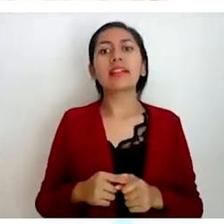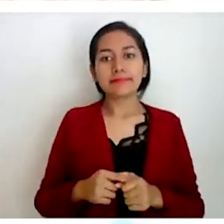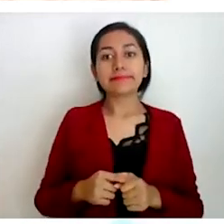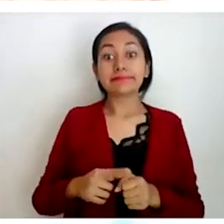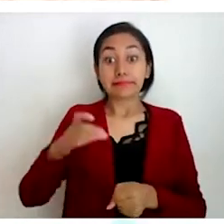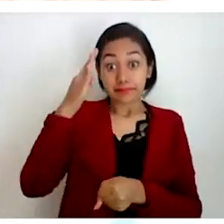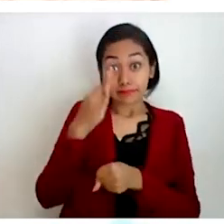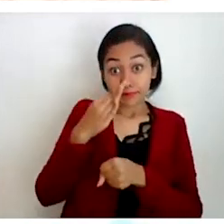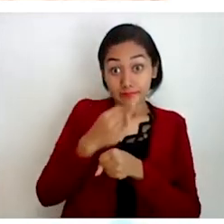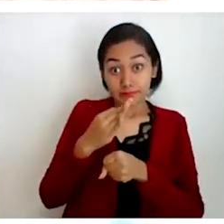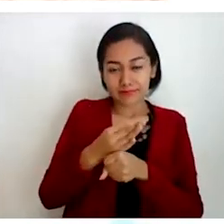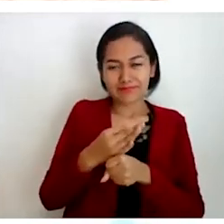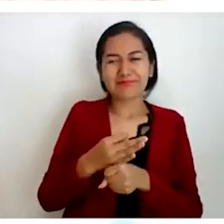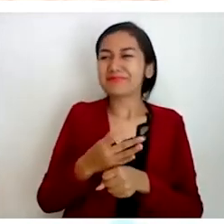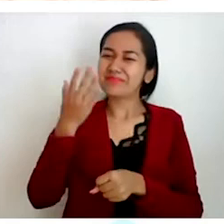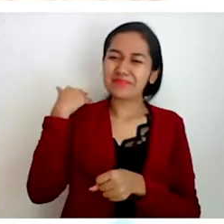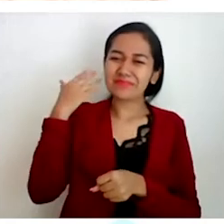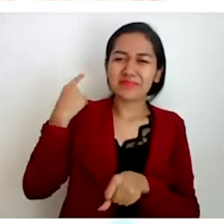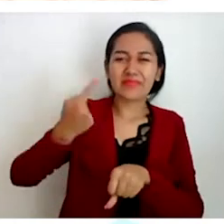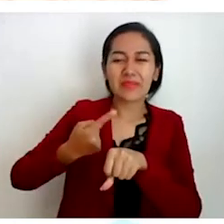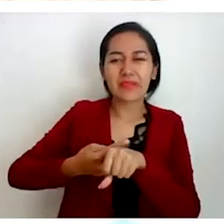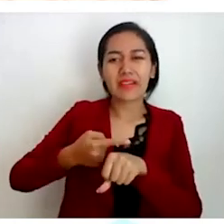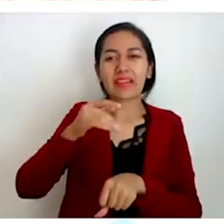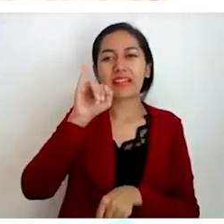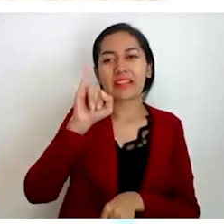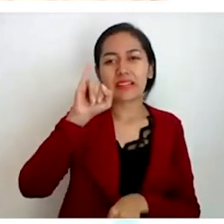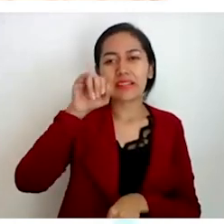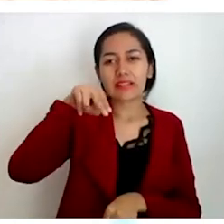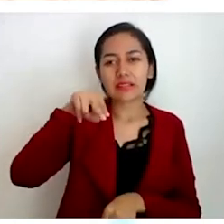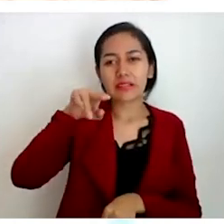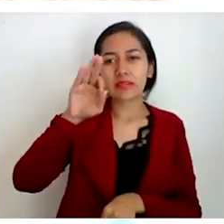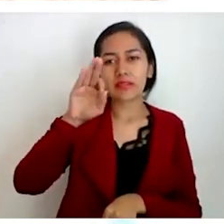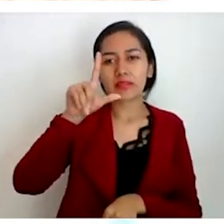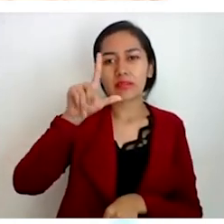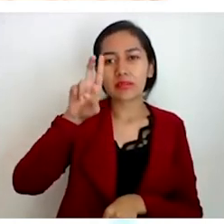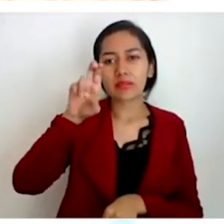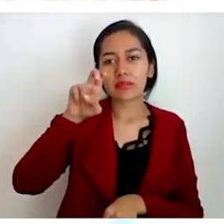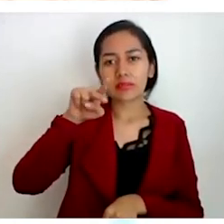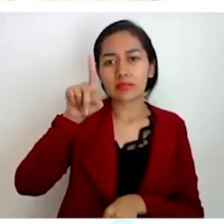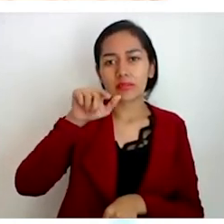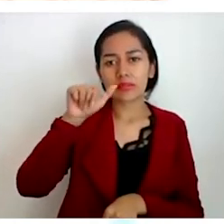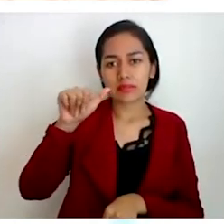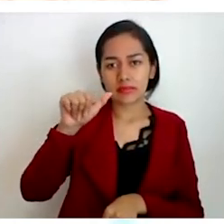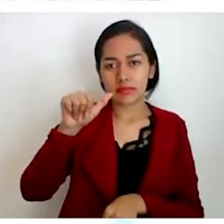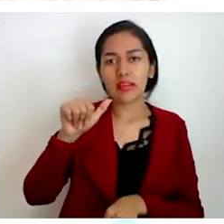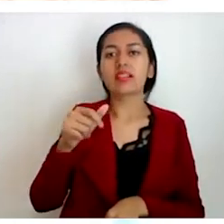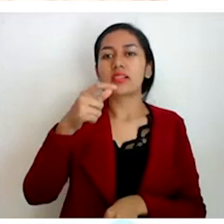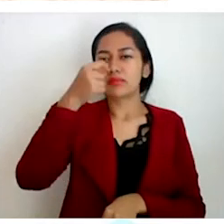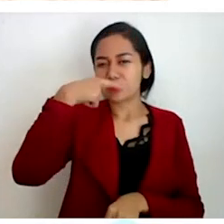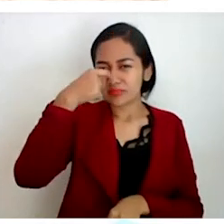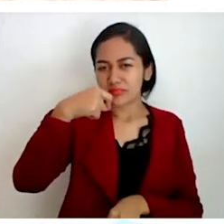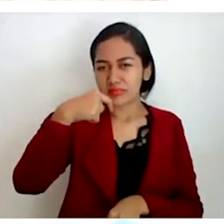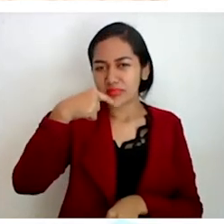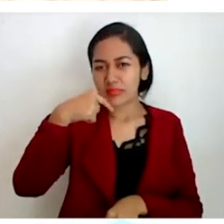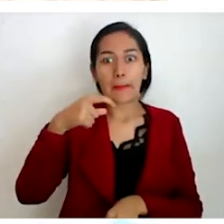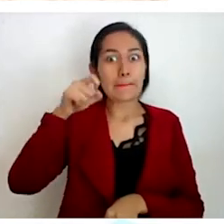los públicos. Bueno, pues esta es una reflexión que sigue en pie, ahora cada vez más disminuido, porque ciertamente nosotros